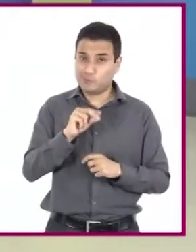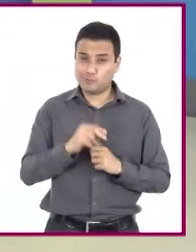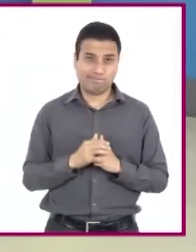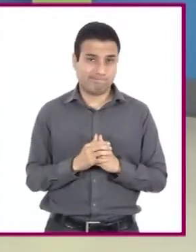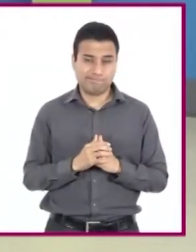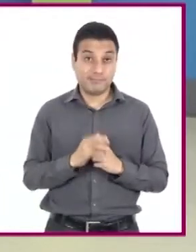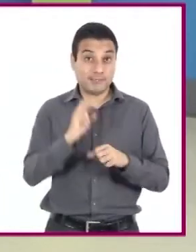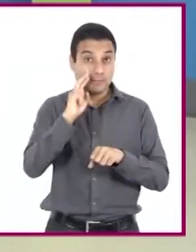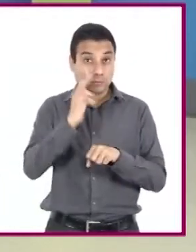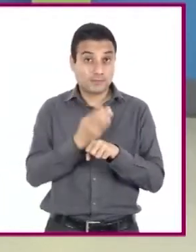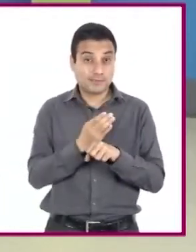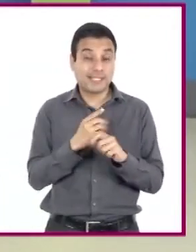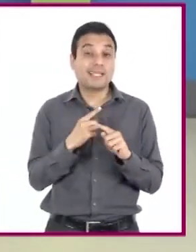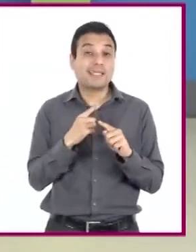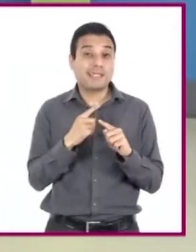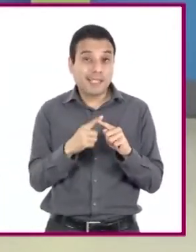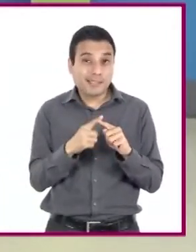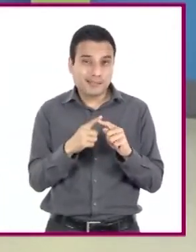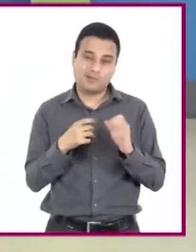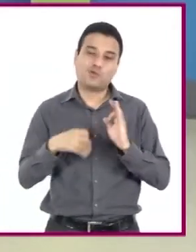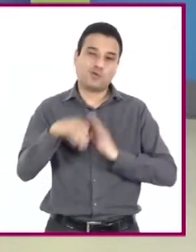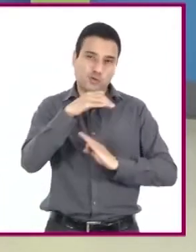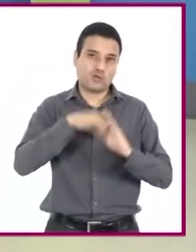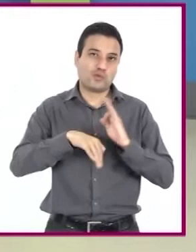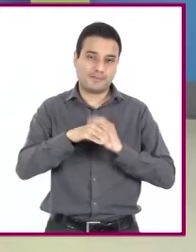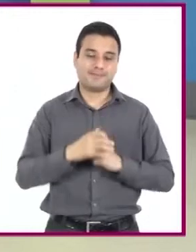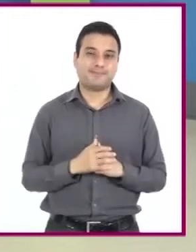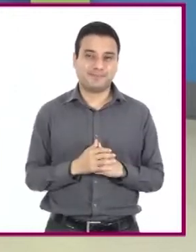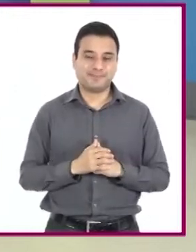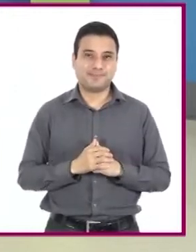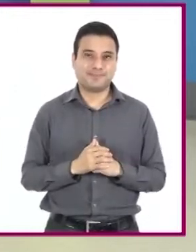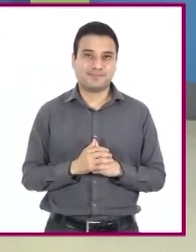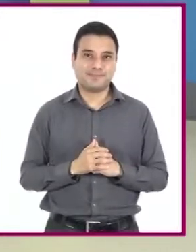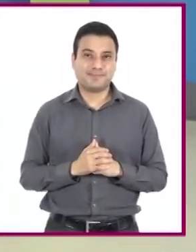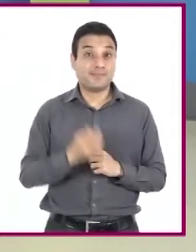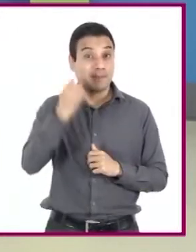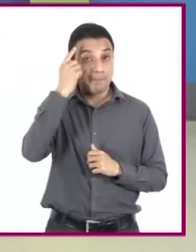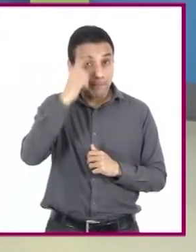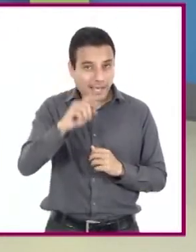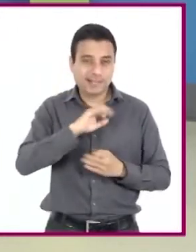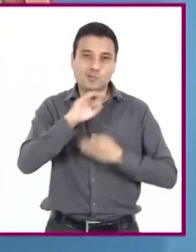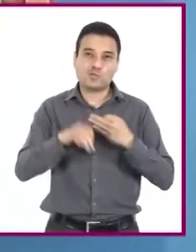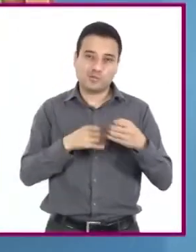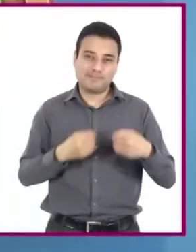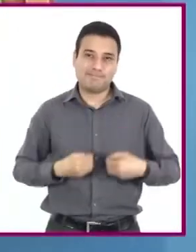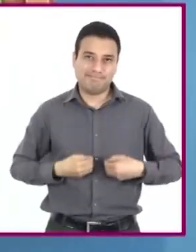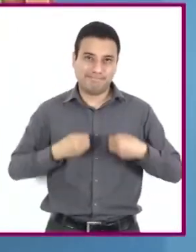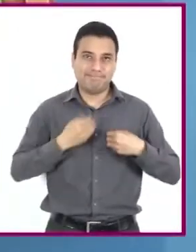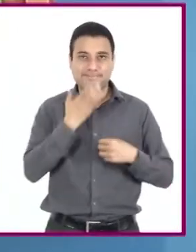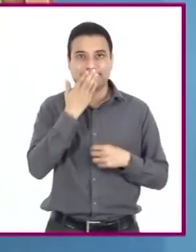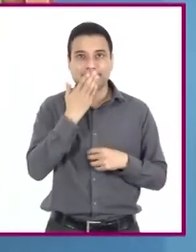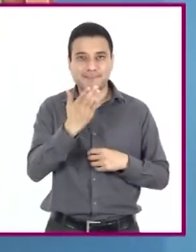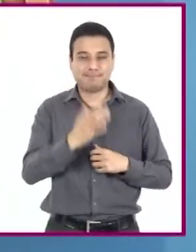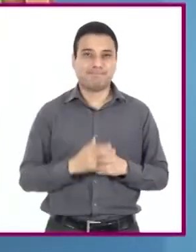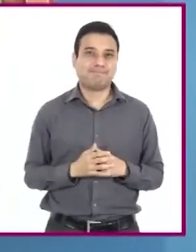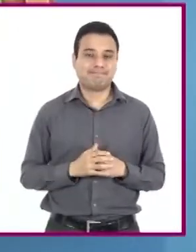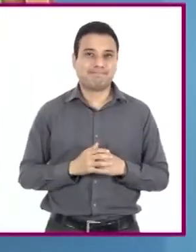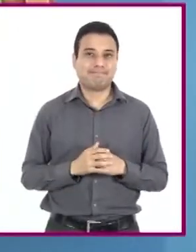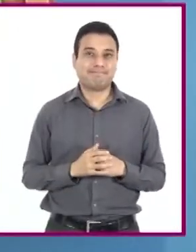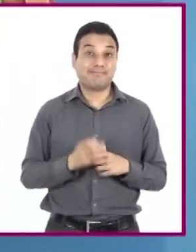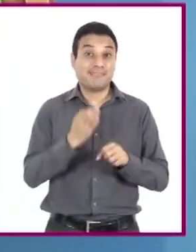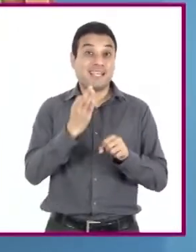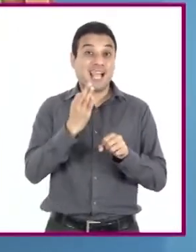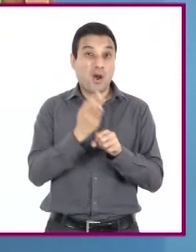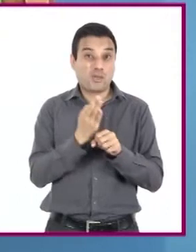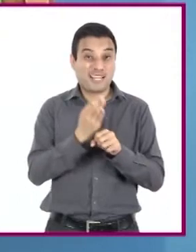una responsabilidad compartida para un bien común. En estos tiempos